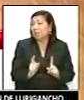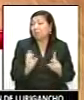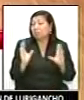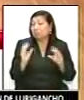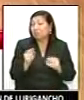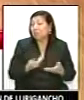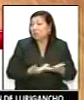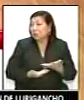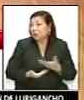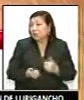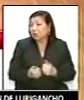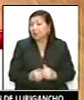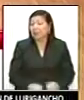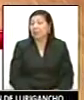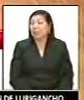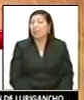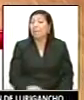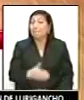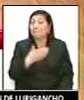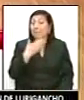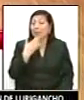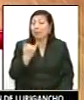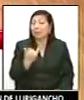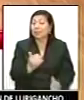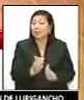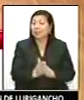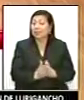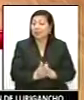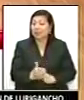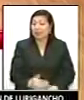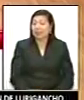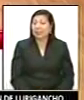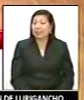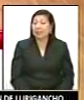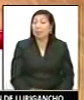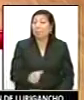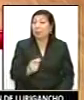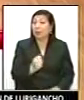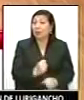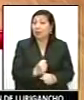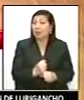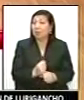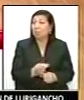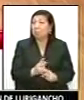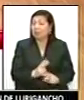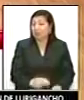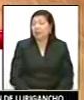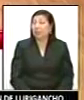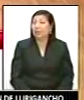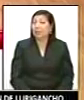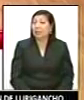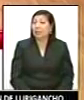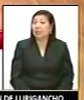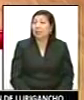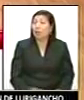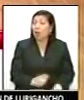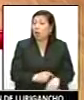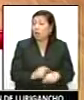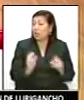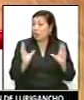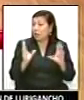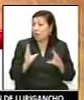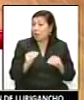una negociación colectiva mejore este beneficio, ¿no? En el caso de un trabajador que preste servicios en horario